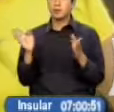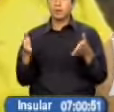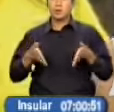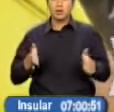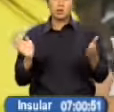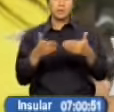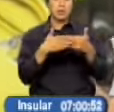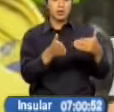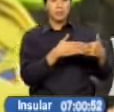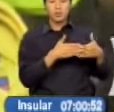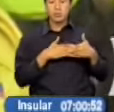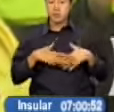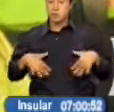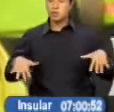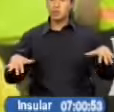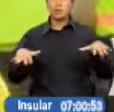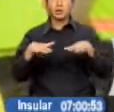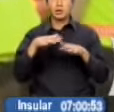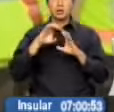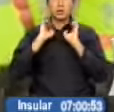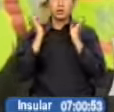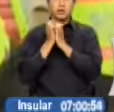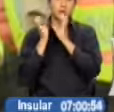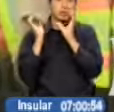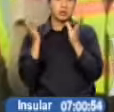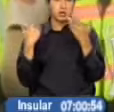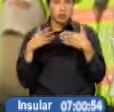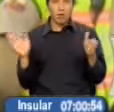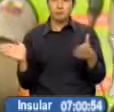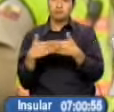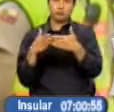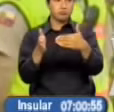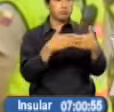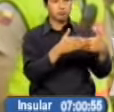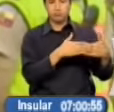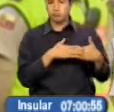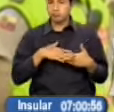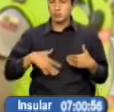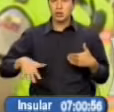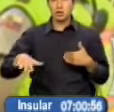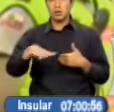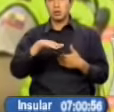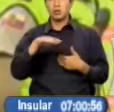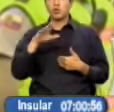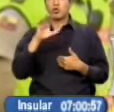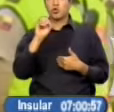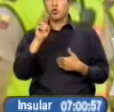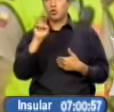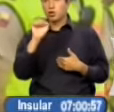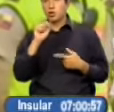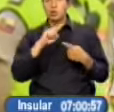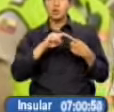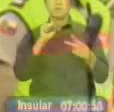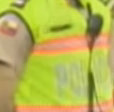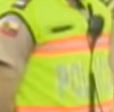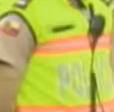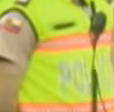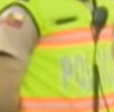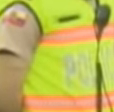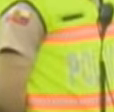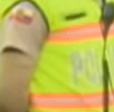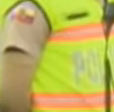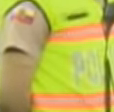de las calles que están al contorno del estadio atahualpa ya se han realizado estos ya hemos cerrado la calle correa manuel maría sánchez de la calle